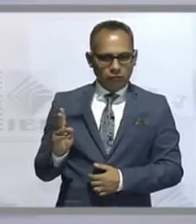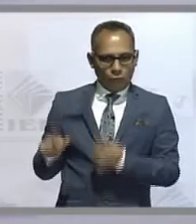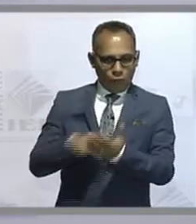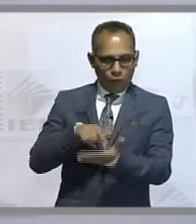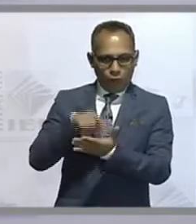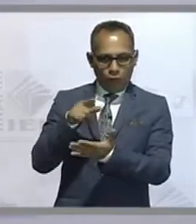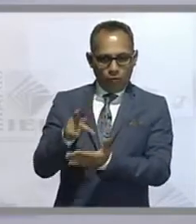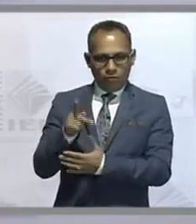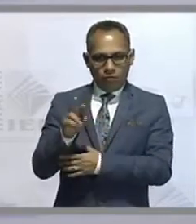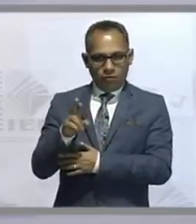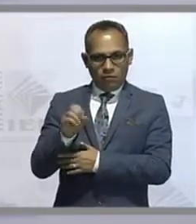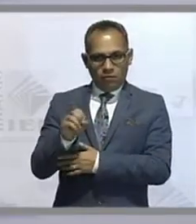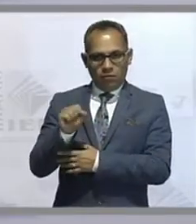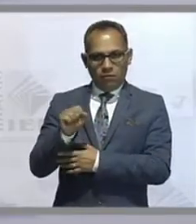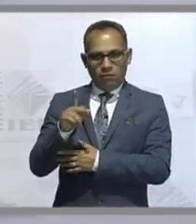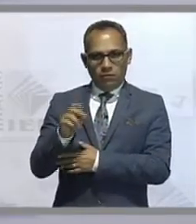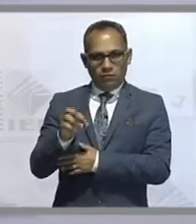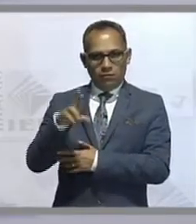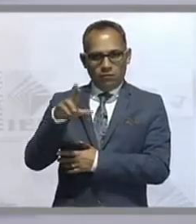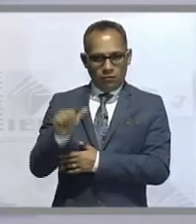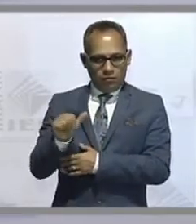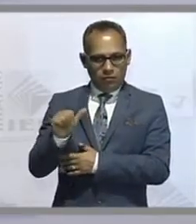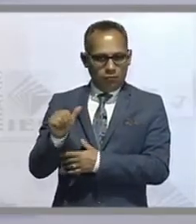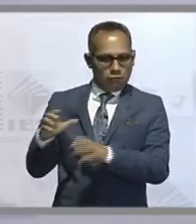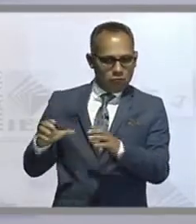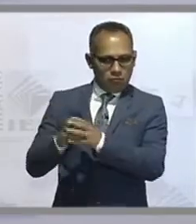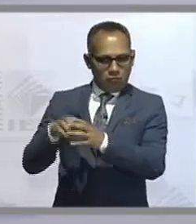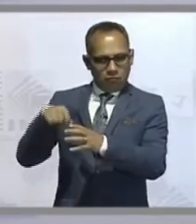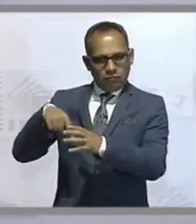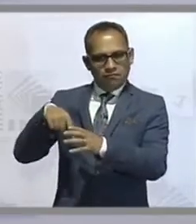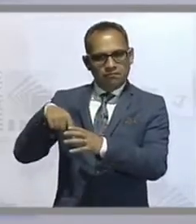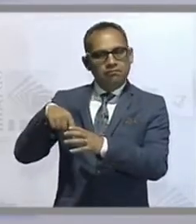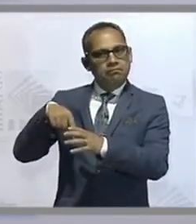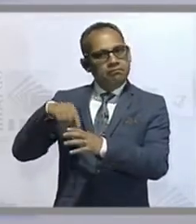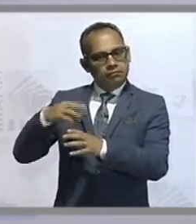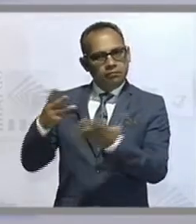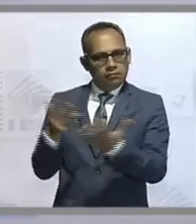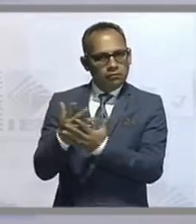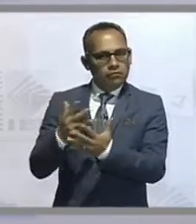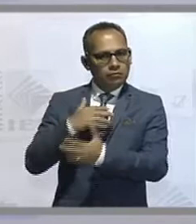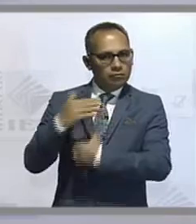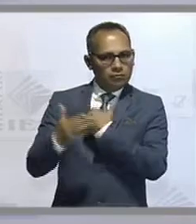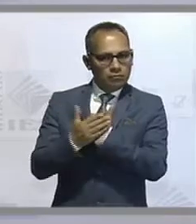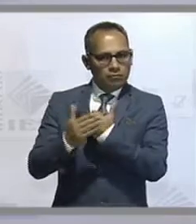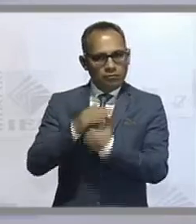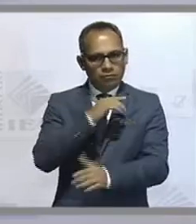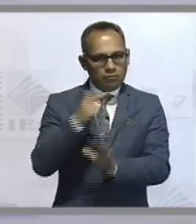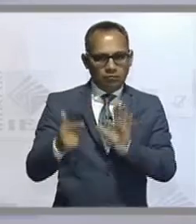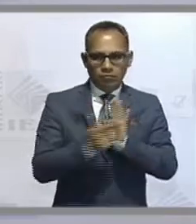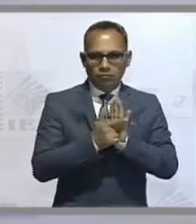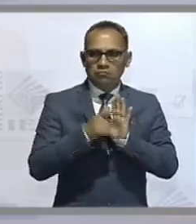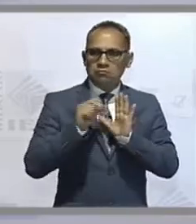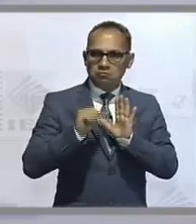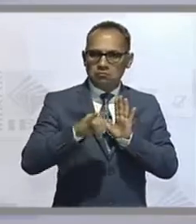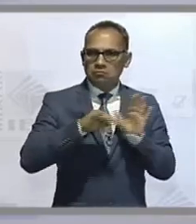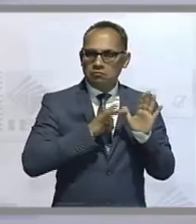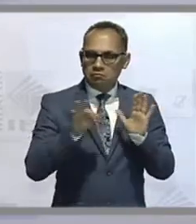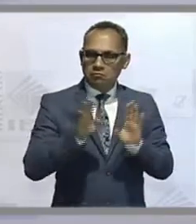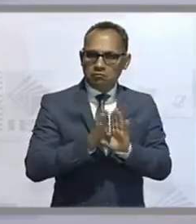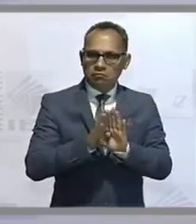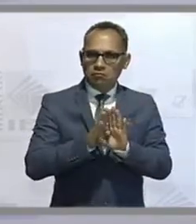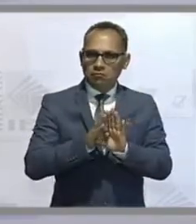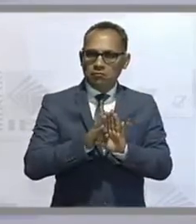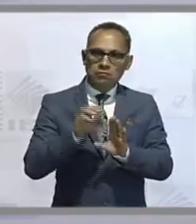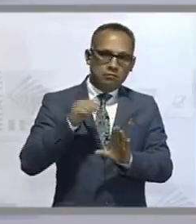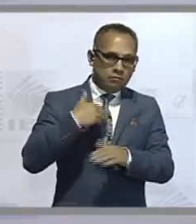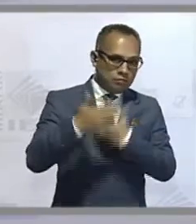nosotros también haremos una ley para que ya no sean utilizadas con fines electorales ya no se puede hacer uso de la pobreza de